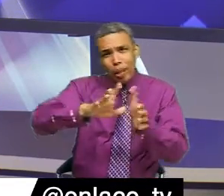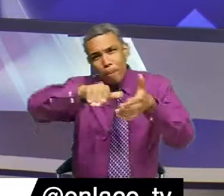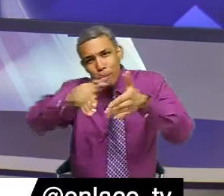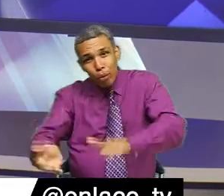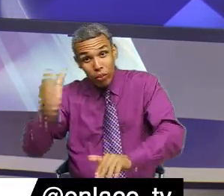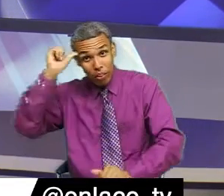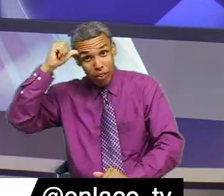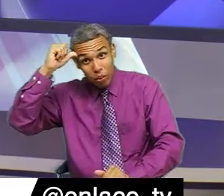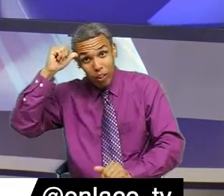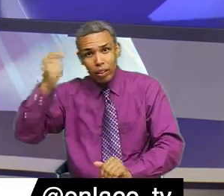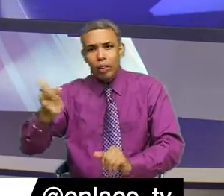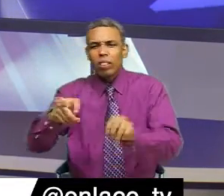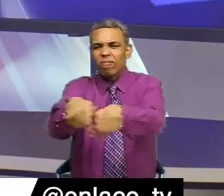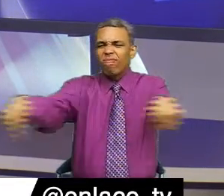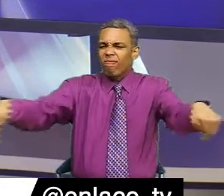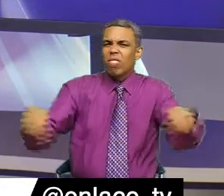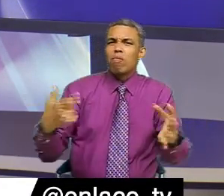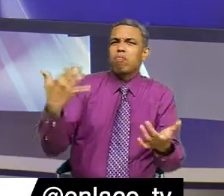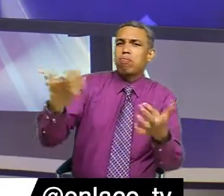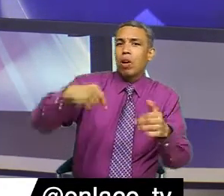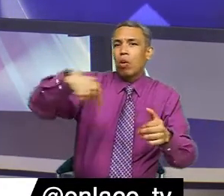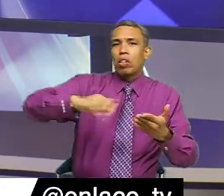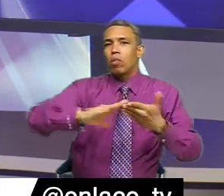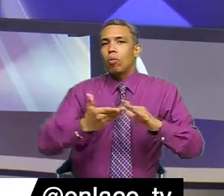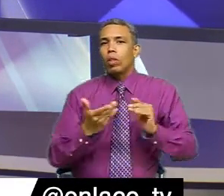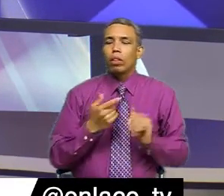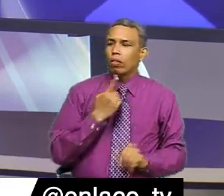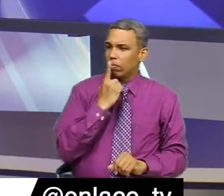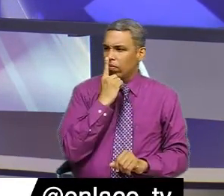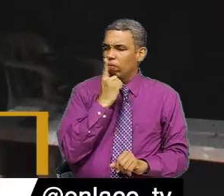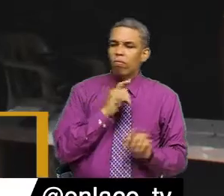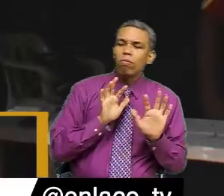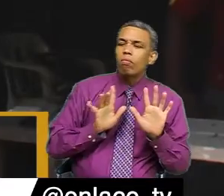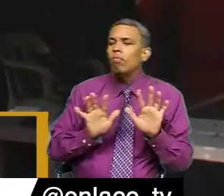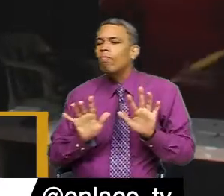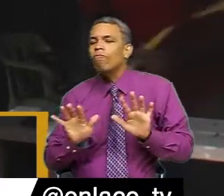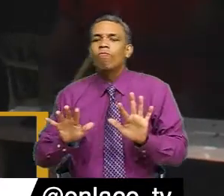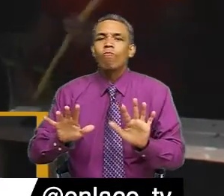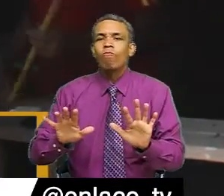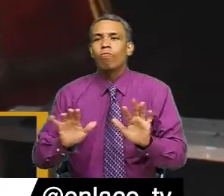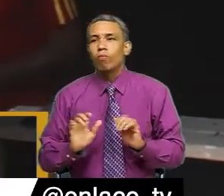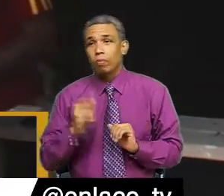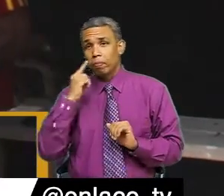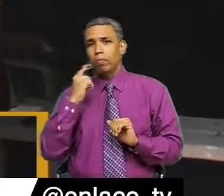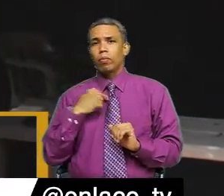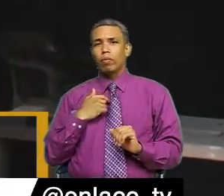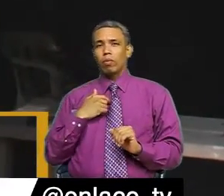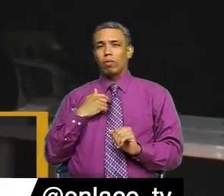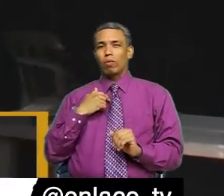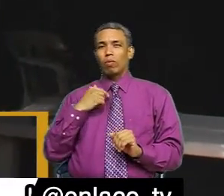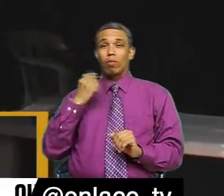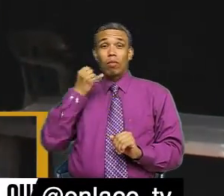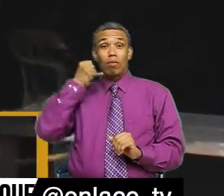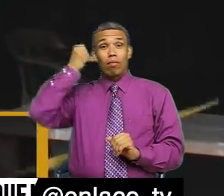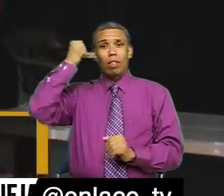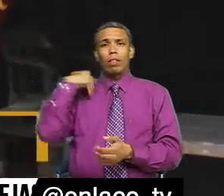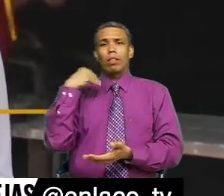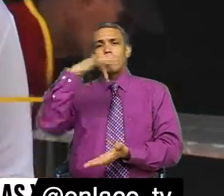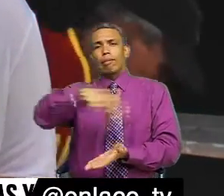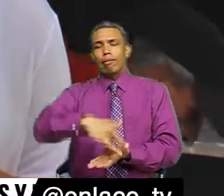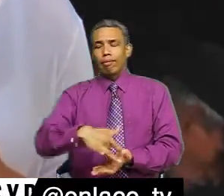de noticias, Yanis Rueda, hizo presencia en el lugar. Hemos decidido llegar hasta este sitio, un sitio que hoy queda en